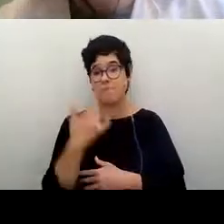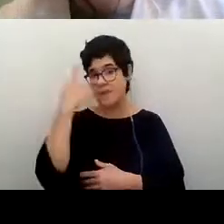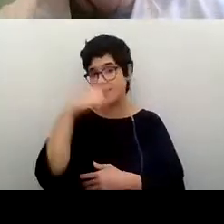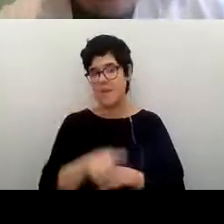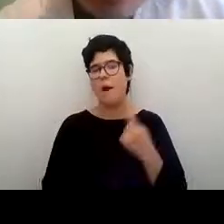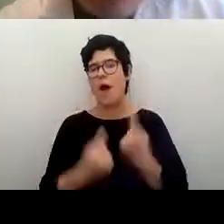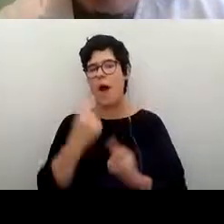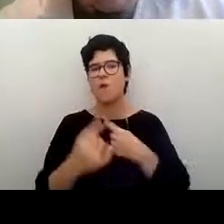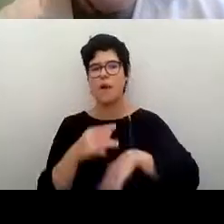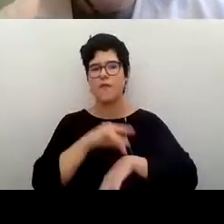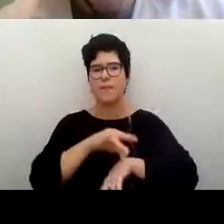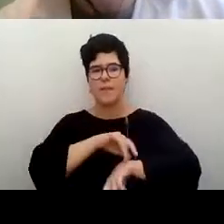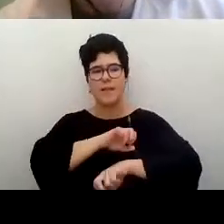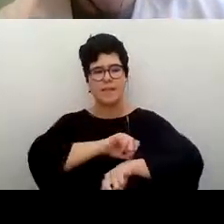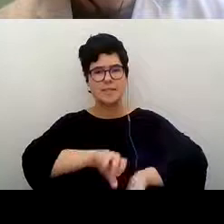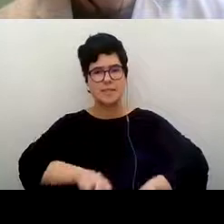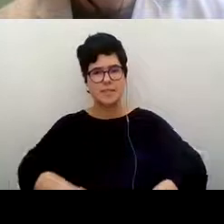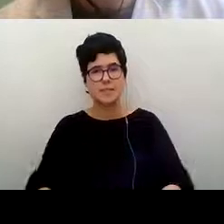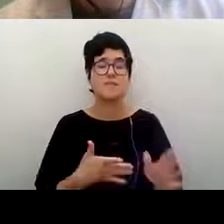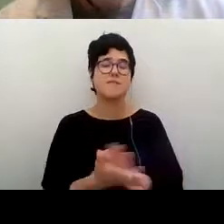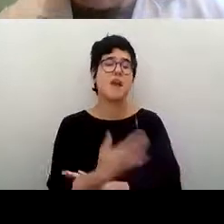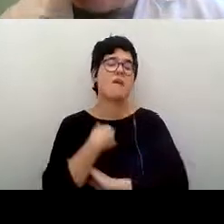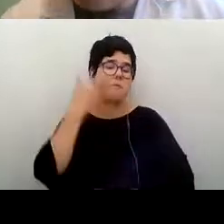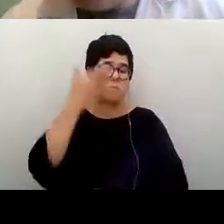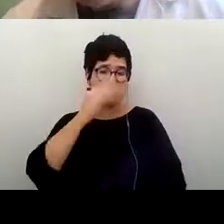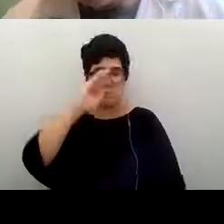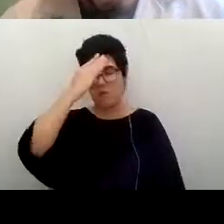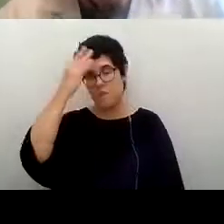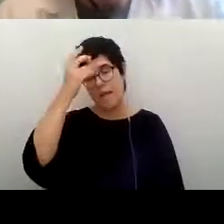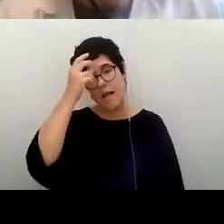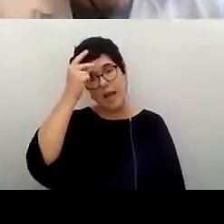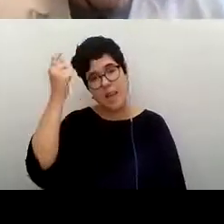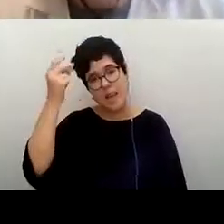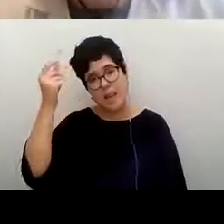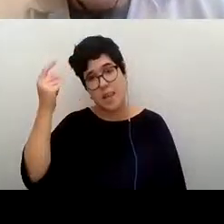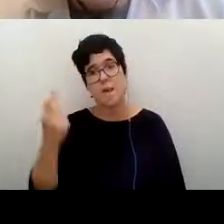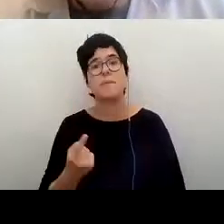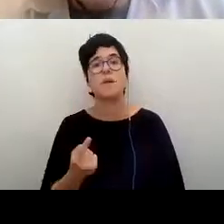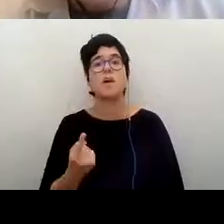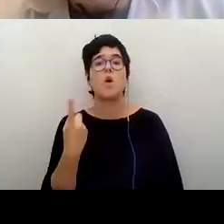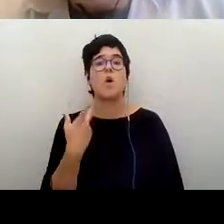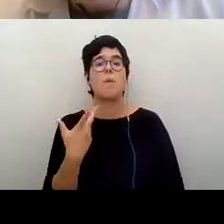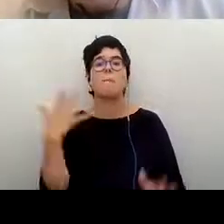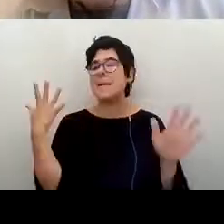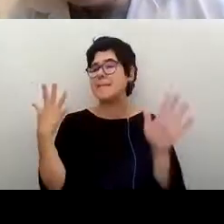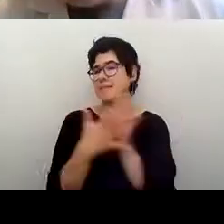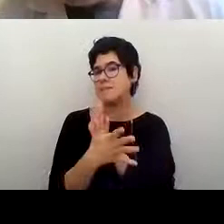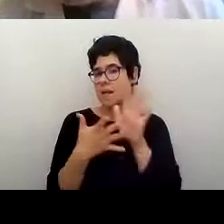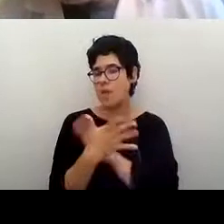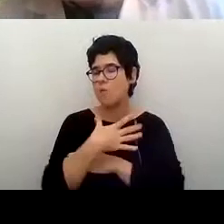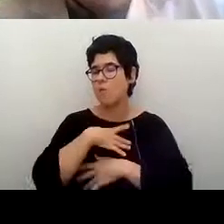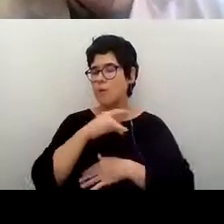degenerativas, Alzheimer fundamentalmente, pueden, entre otras explicaciones posibles, puede